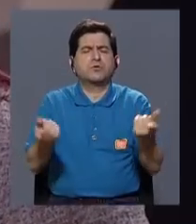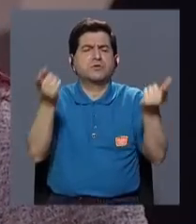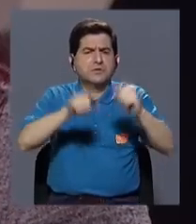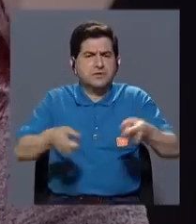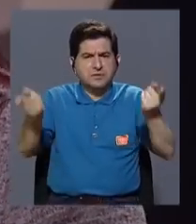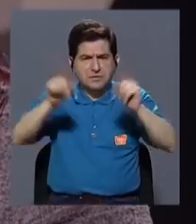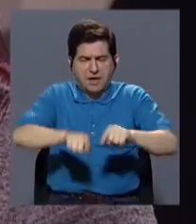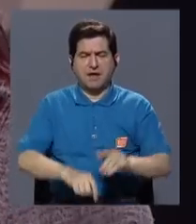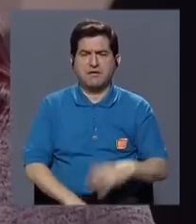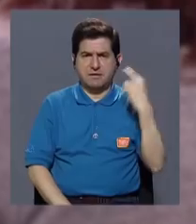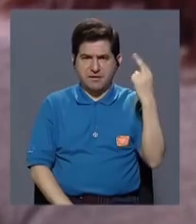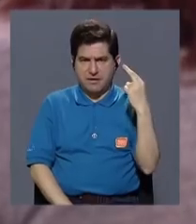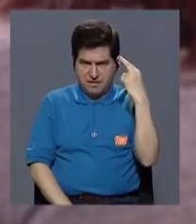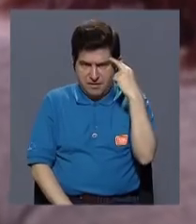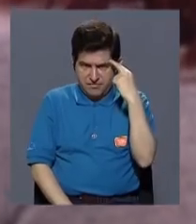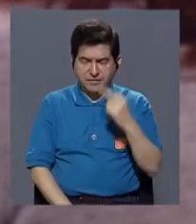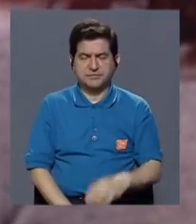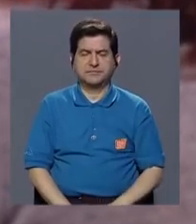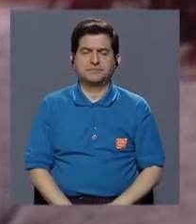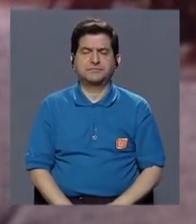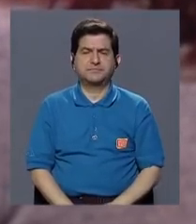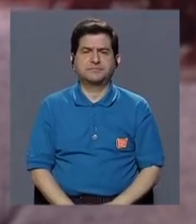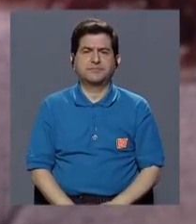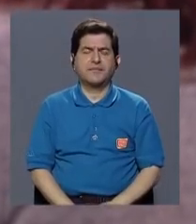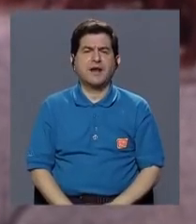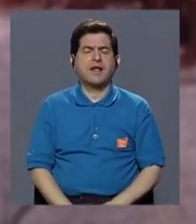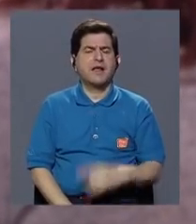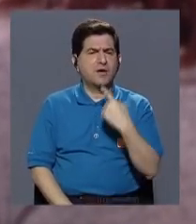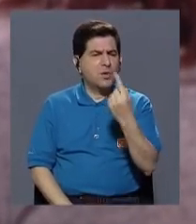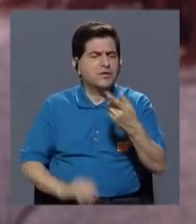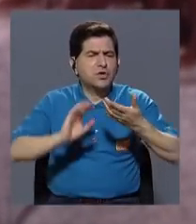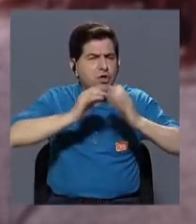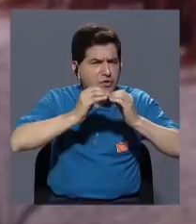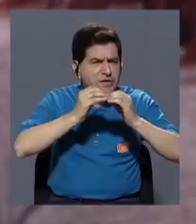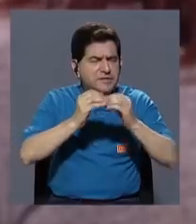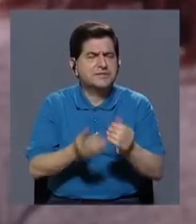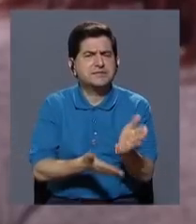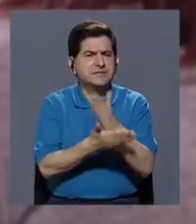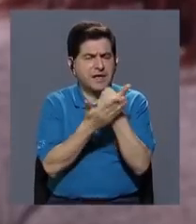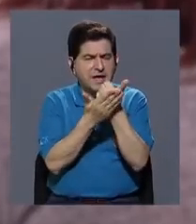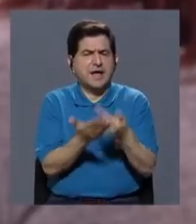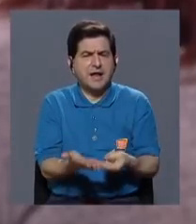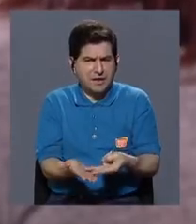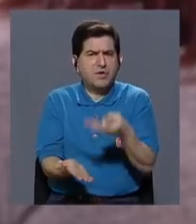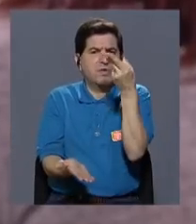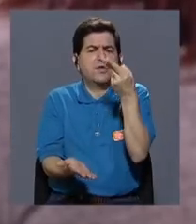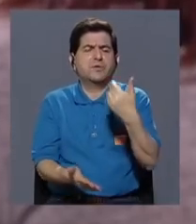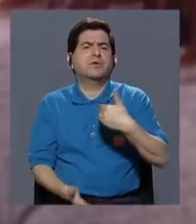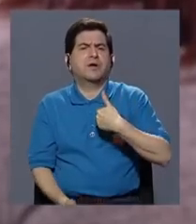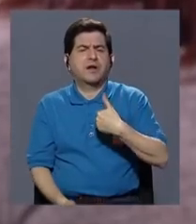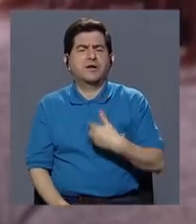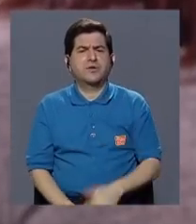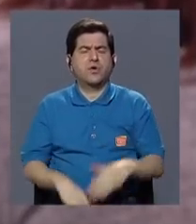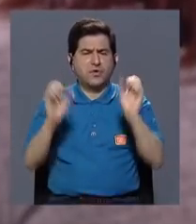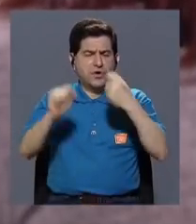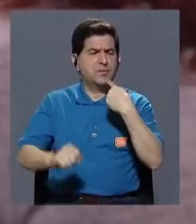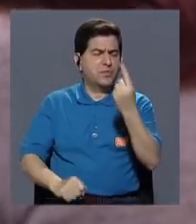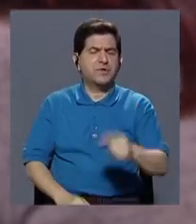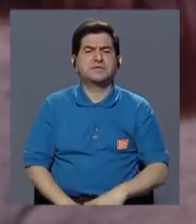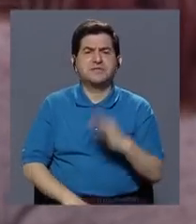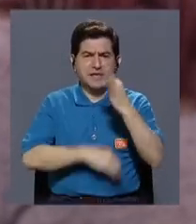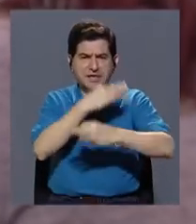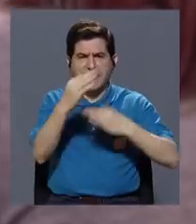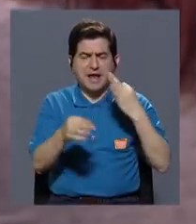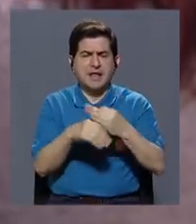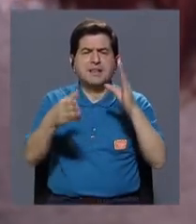pasa y por eso yo ahora que decir datos hay algo también que es muy valioso y rescatable del